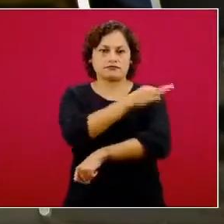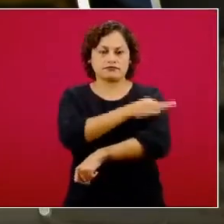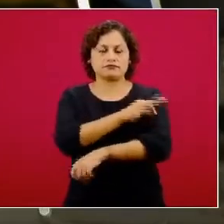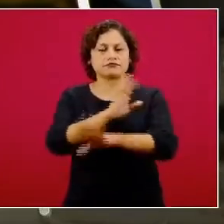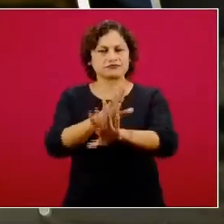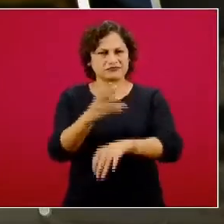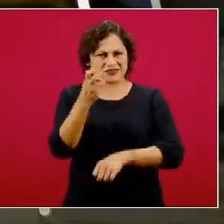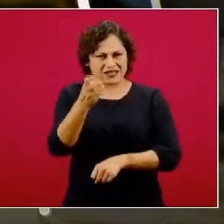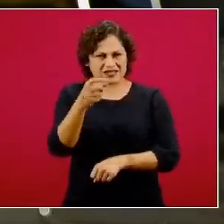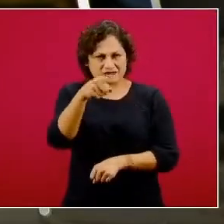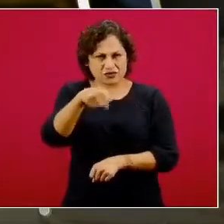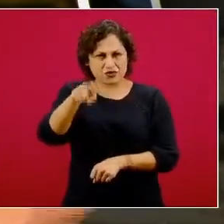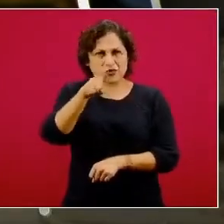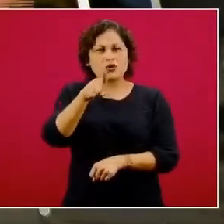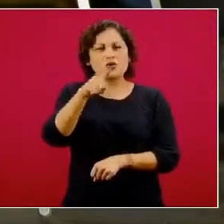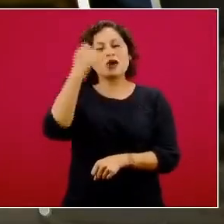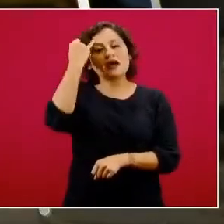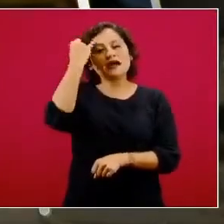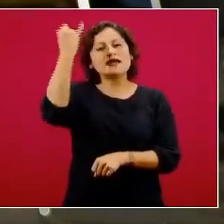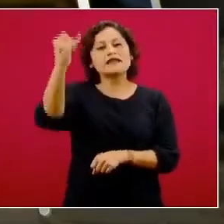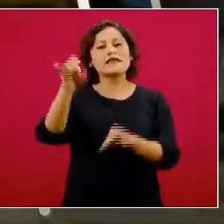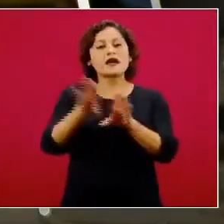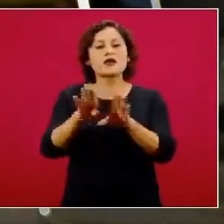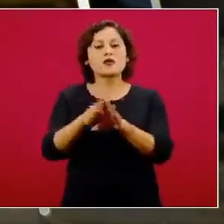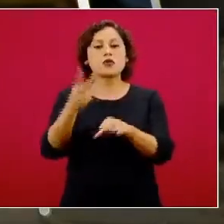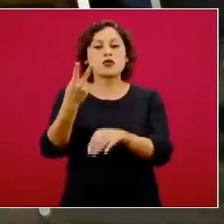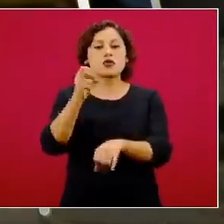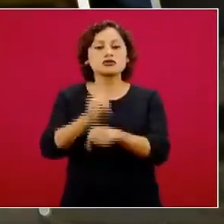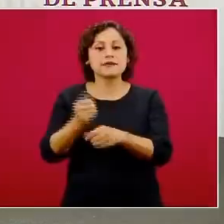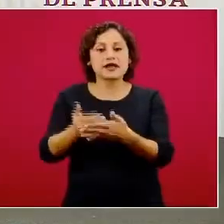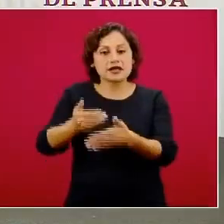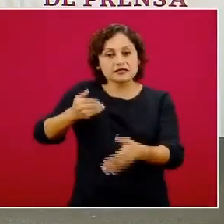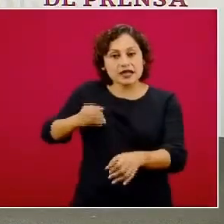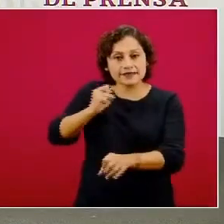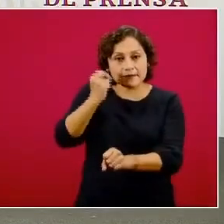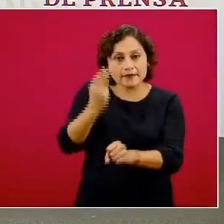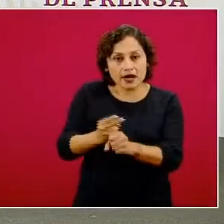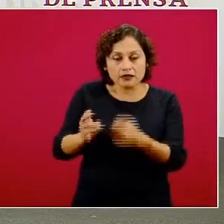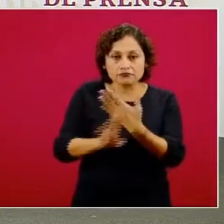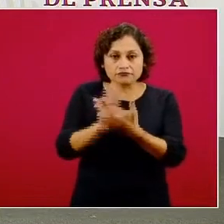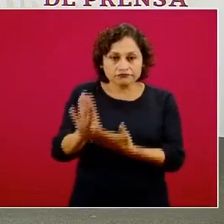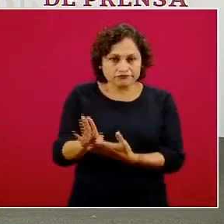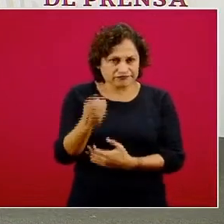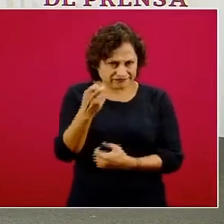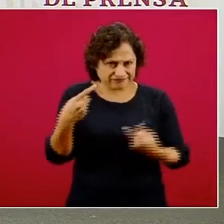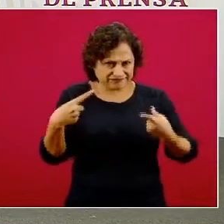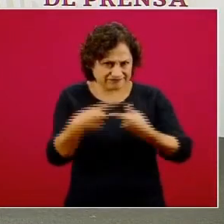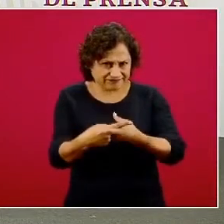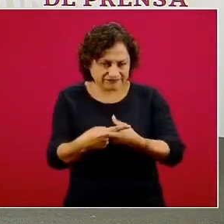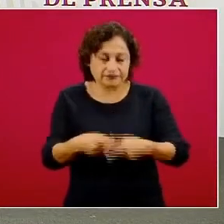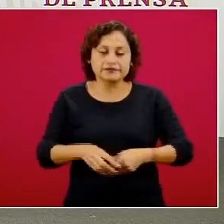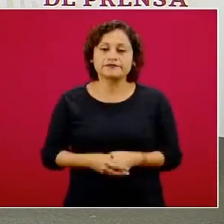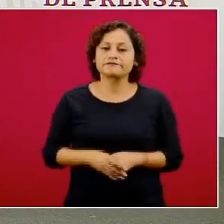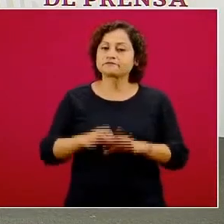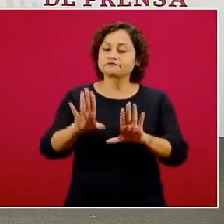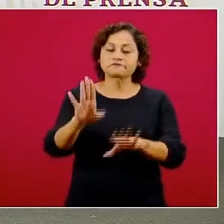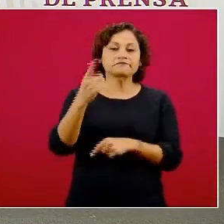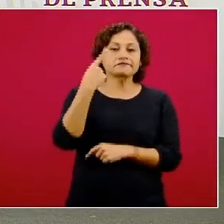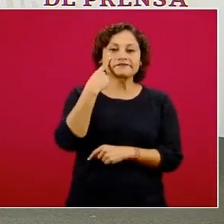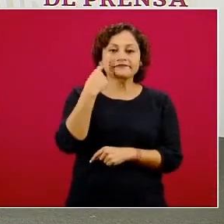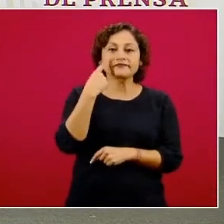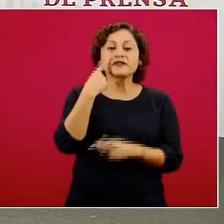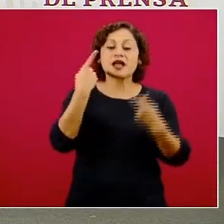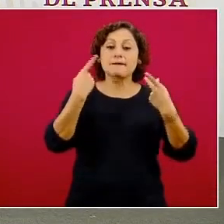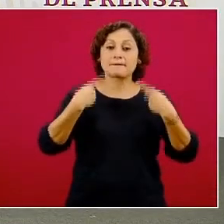que pretendían de contener el virus 2 semanas previas? De hecho, al personal de salud se empezó